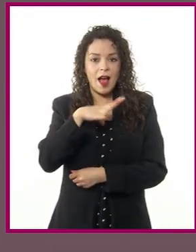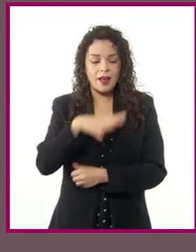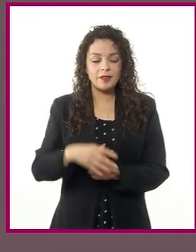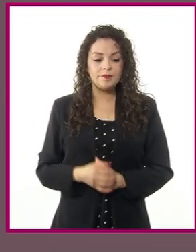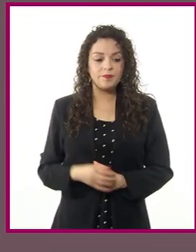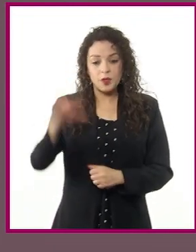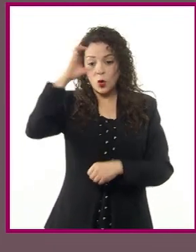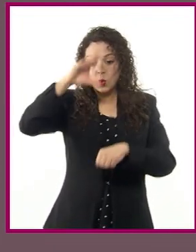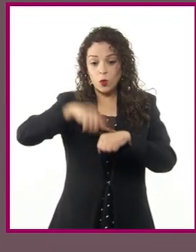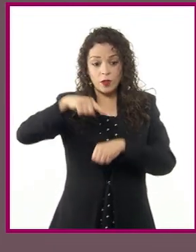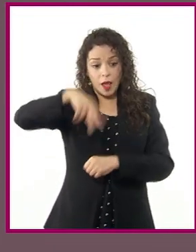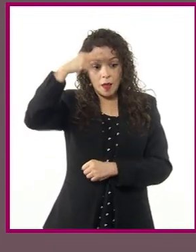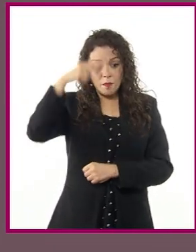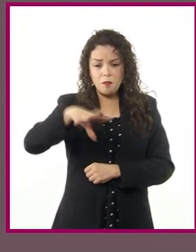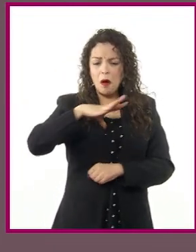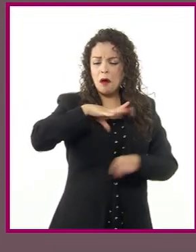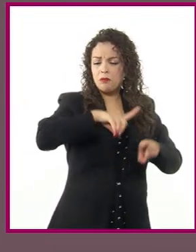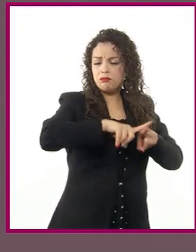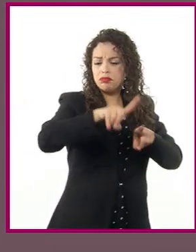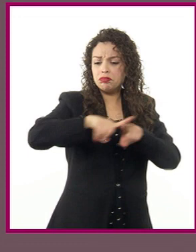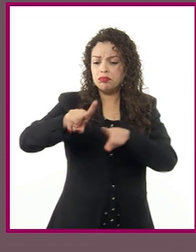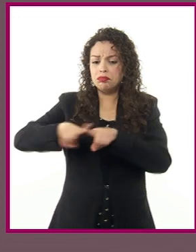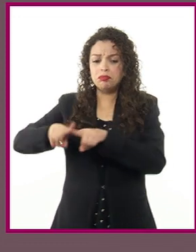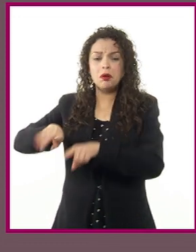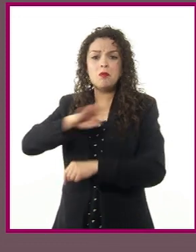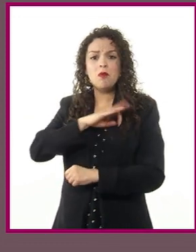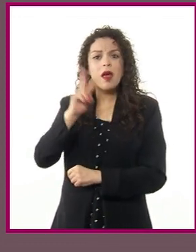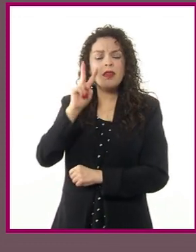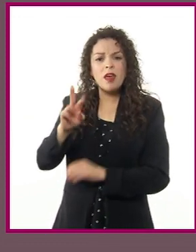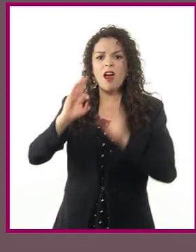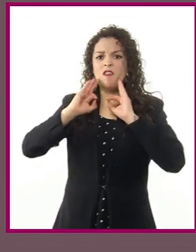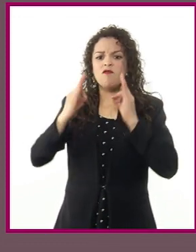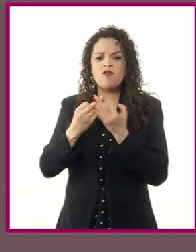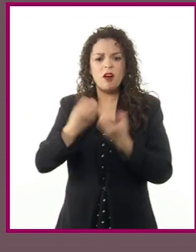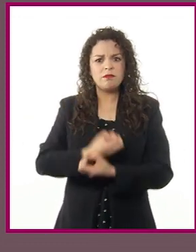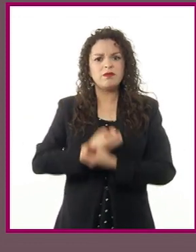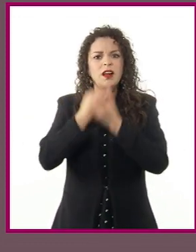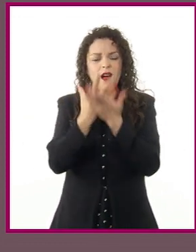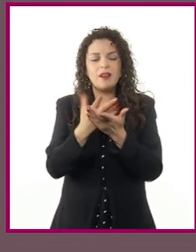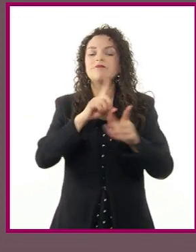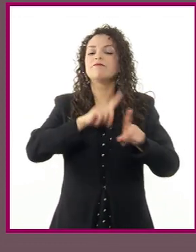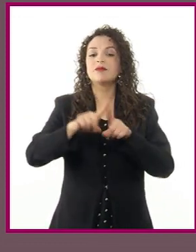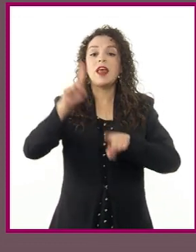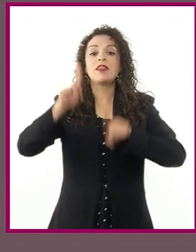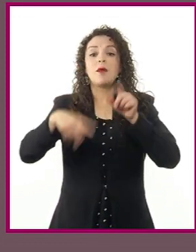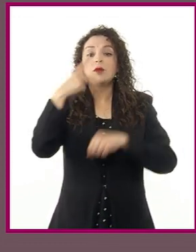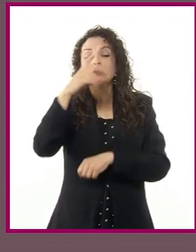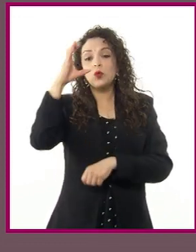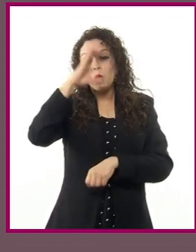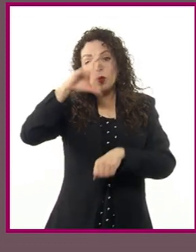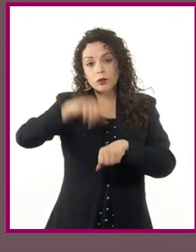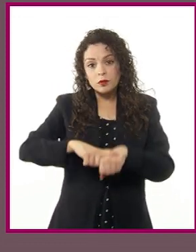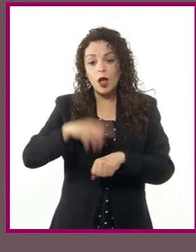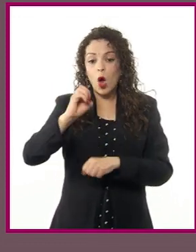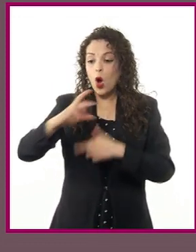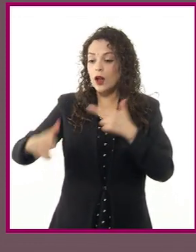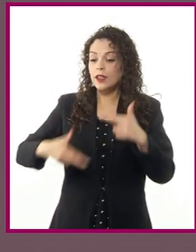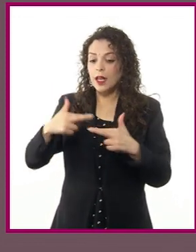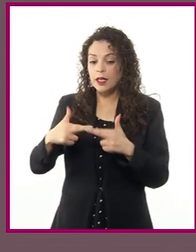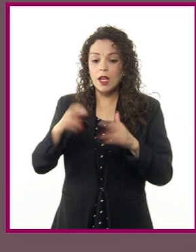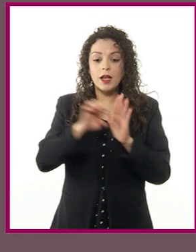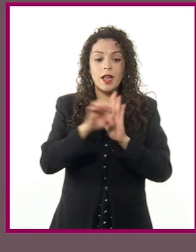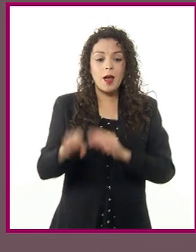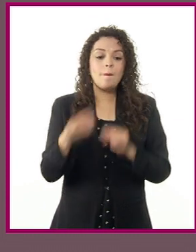México es muy diversa. En ella podemos apreciar distintas formas de expresión de acuerdo a la cultura o región de que se trate, como